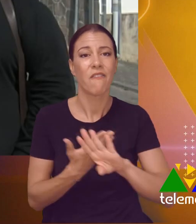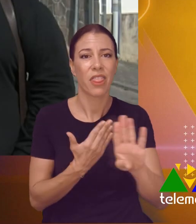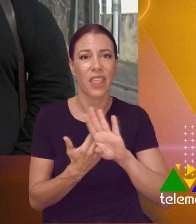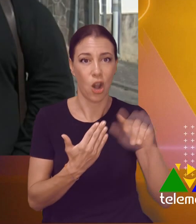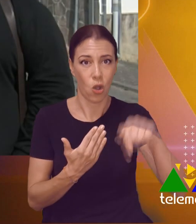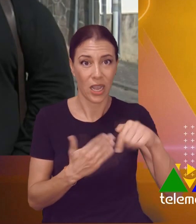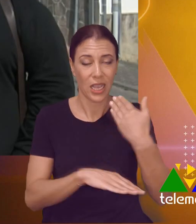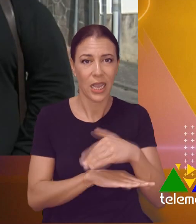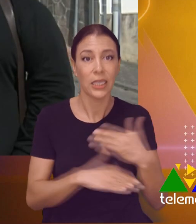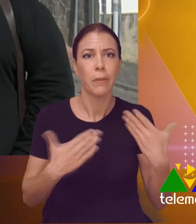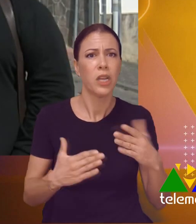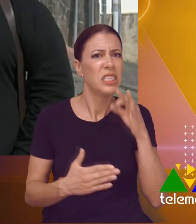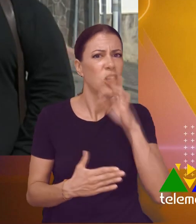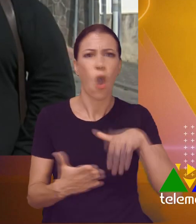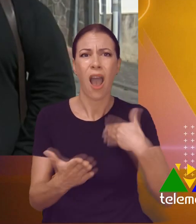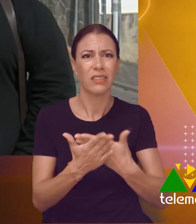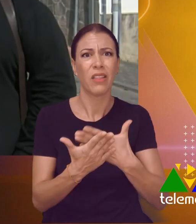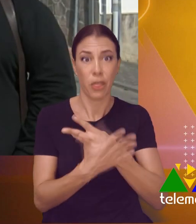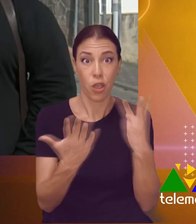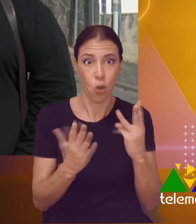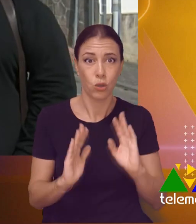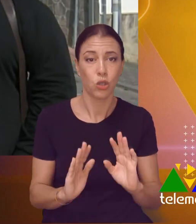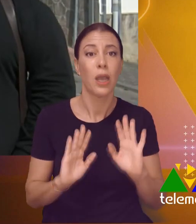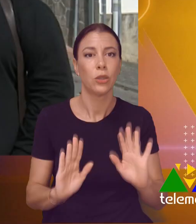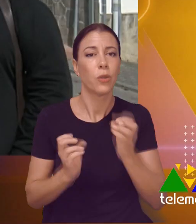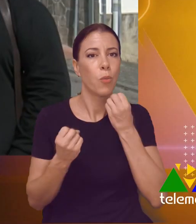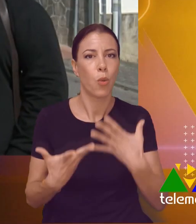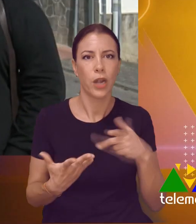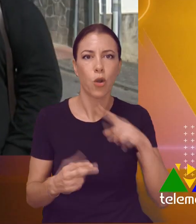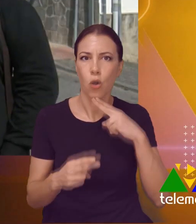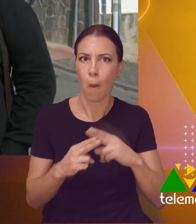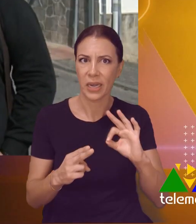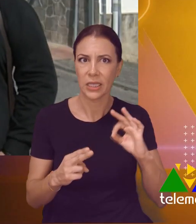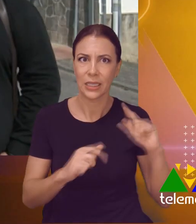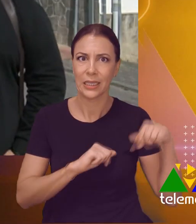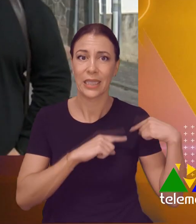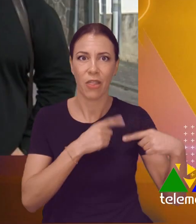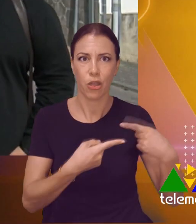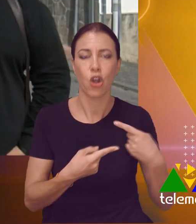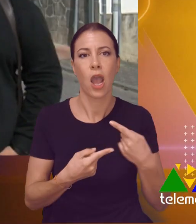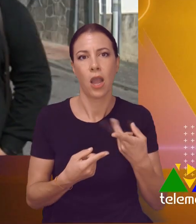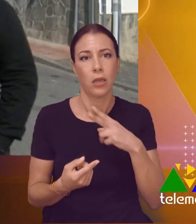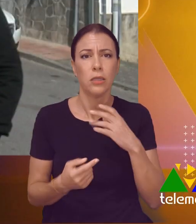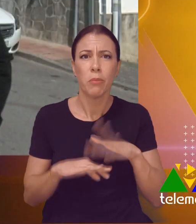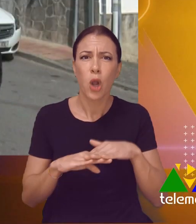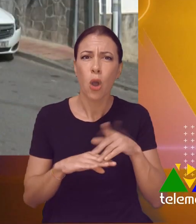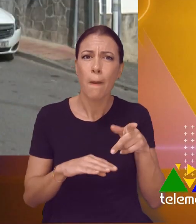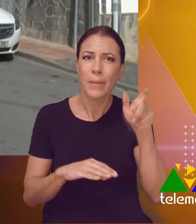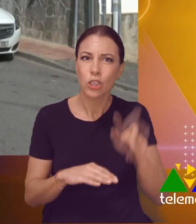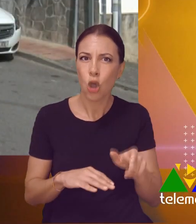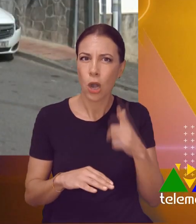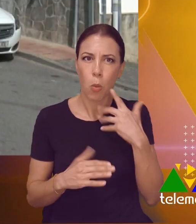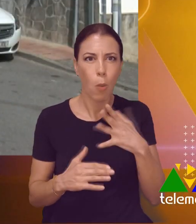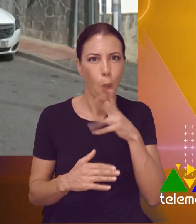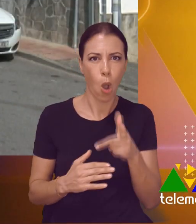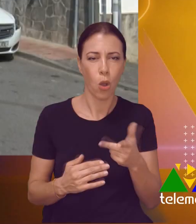siglo XVIII. Y bueno, ha sido un nombre tradicional y se ha conservado. Pero que no era una persona ilustre. No, no, sí, esta calle, esta zona de Motril